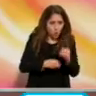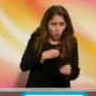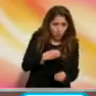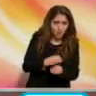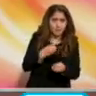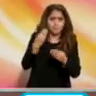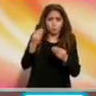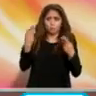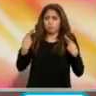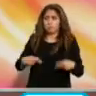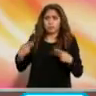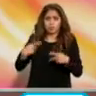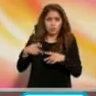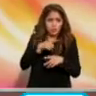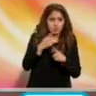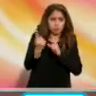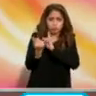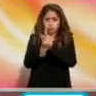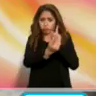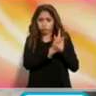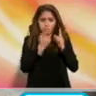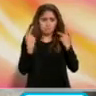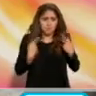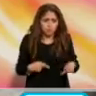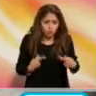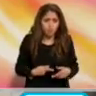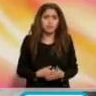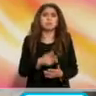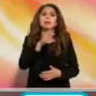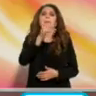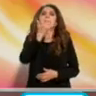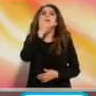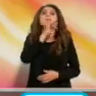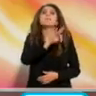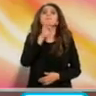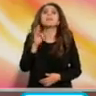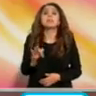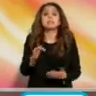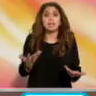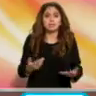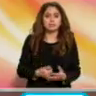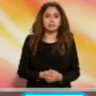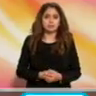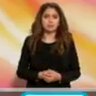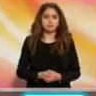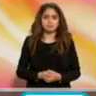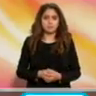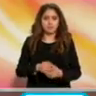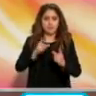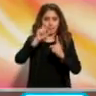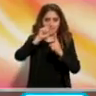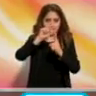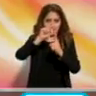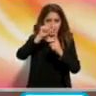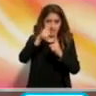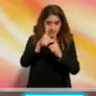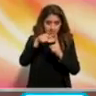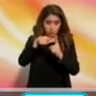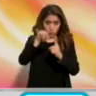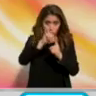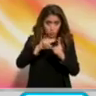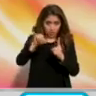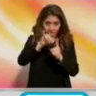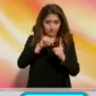Varios personajes, interacción con el público. ¿Las fechas? Sí. Las Rápidamente para estar fechas al día. son Y horario. el 26, que es este jueves